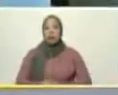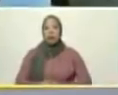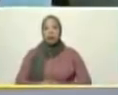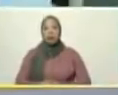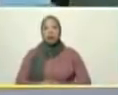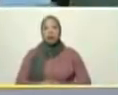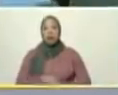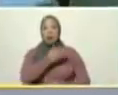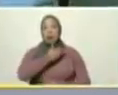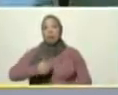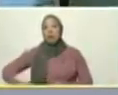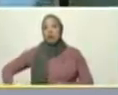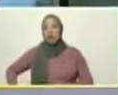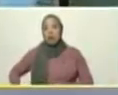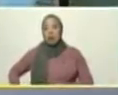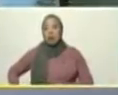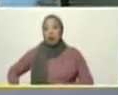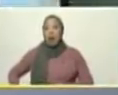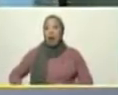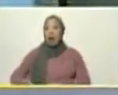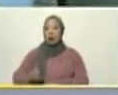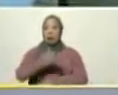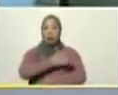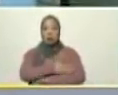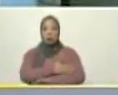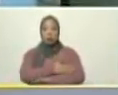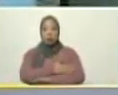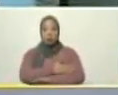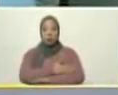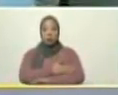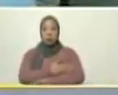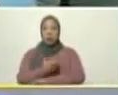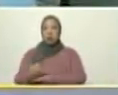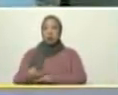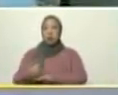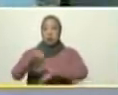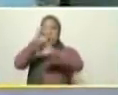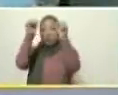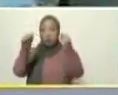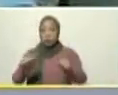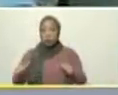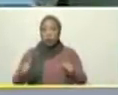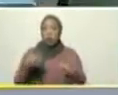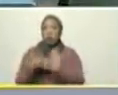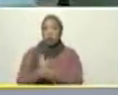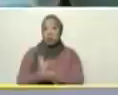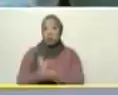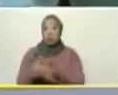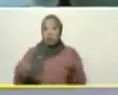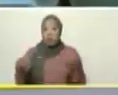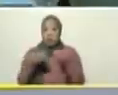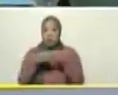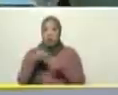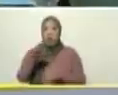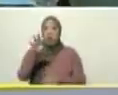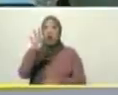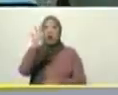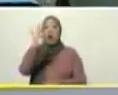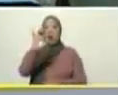era presidente para entonces de la Federación de Cámaras, llamada Fede Cámaras, que